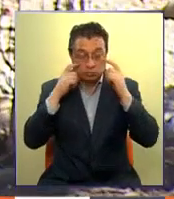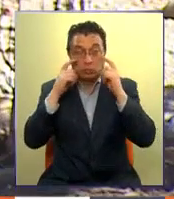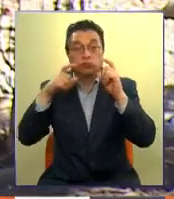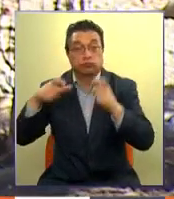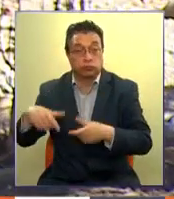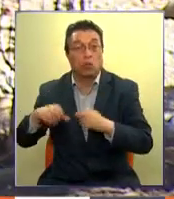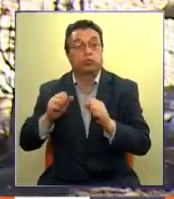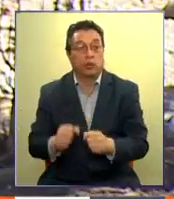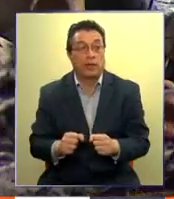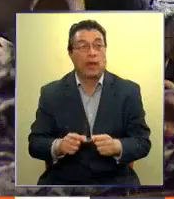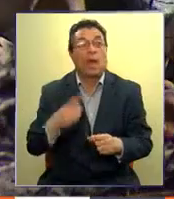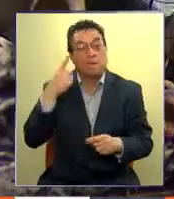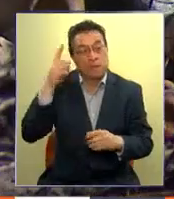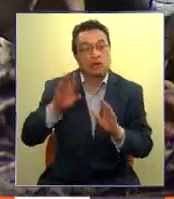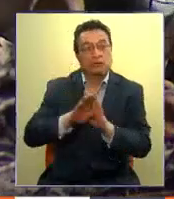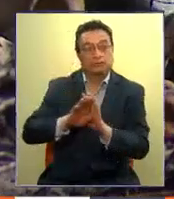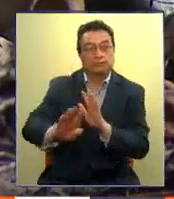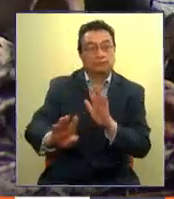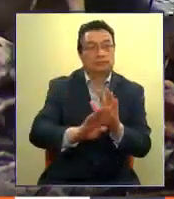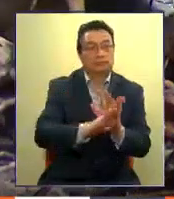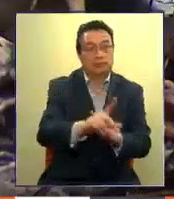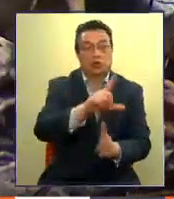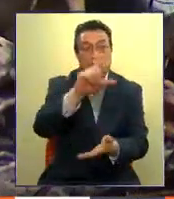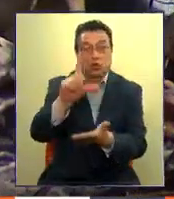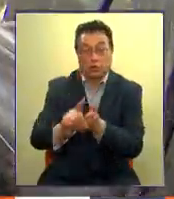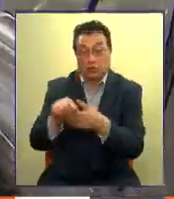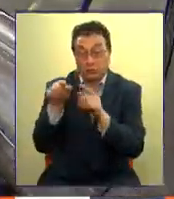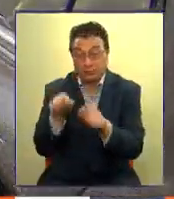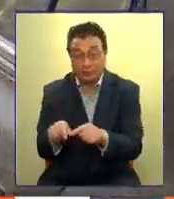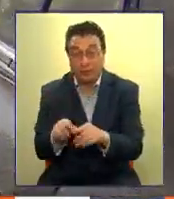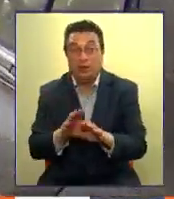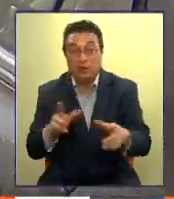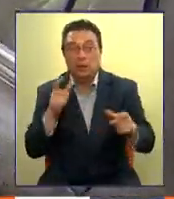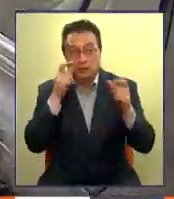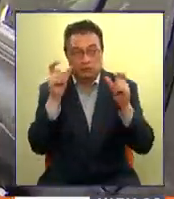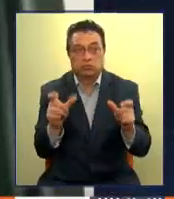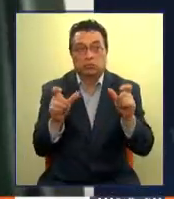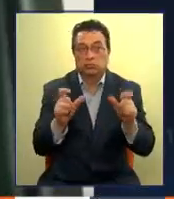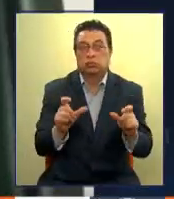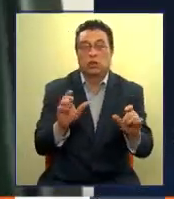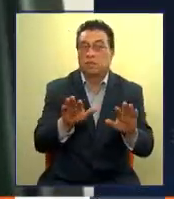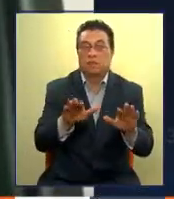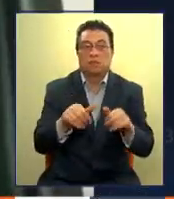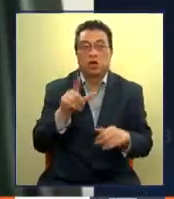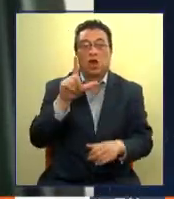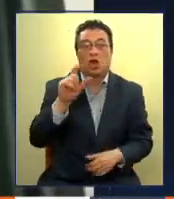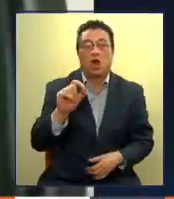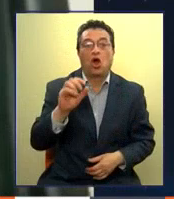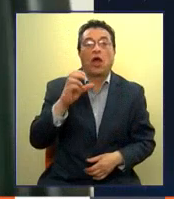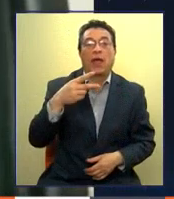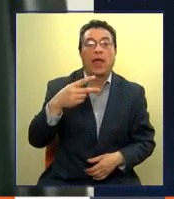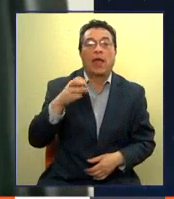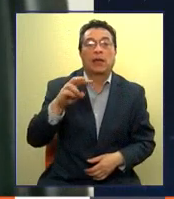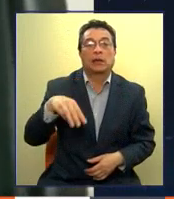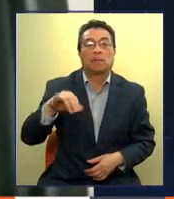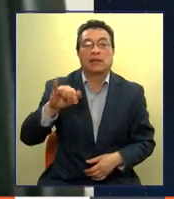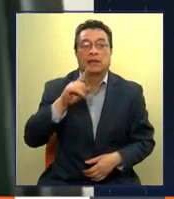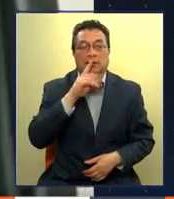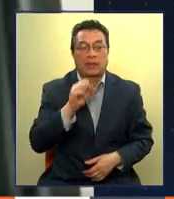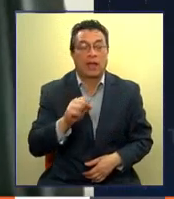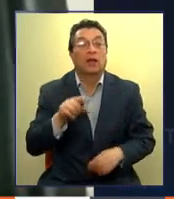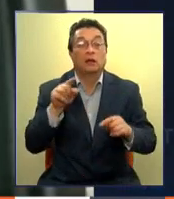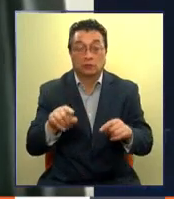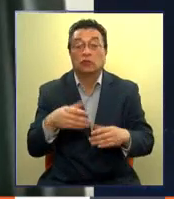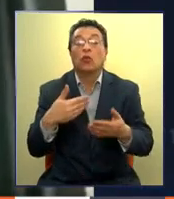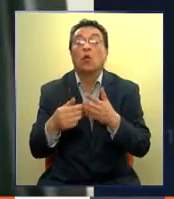Pero sí tomando distancia. Para llegar a este punto o la nieve, la fiscalización se sigue haciendo en la ermita. No acreditar su residencia